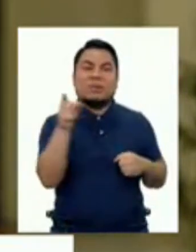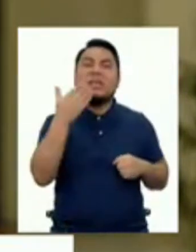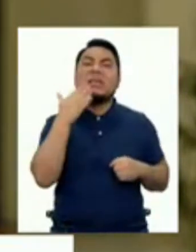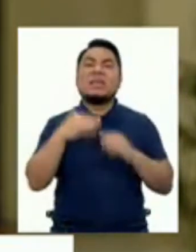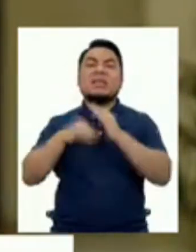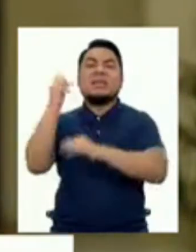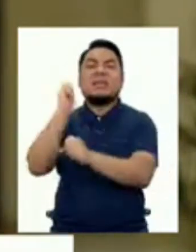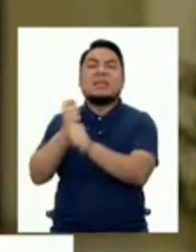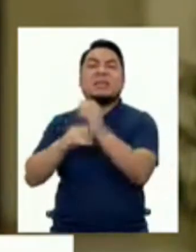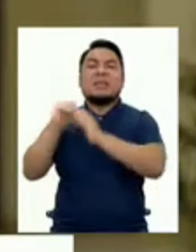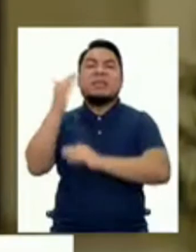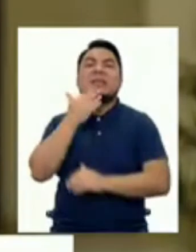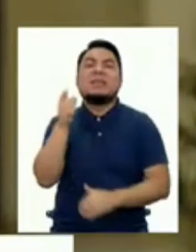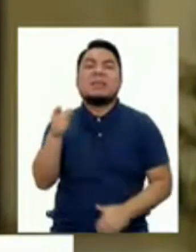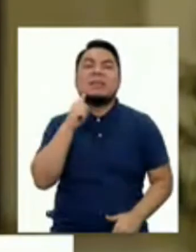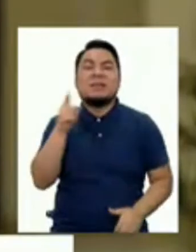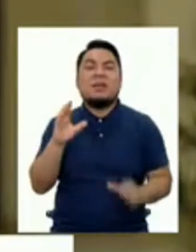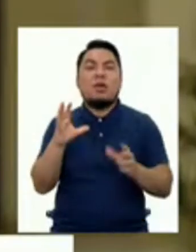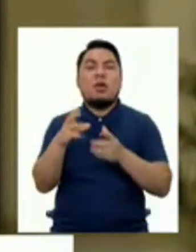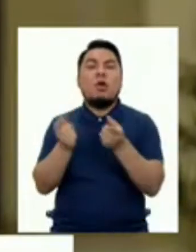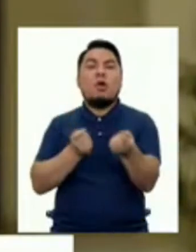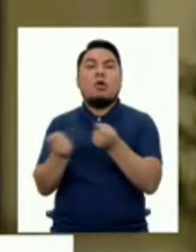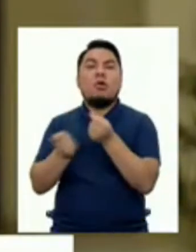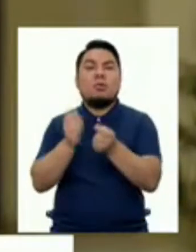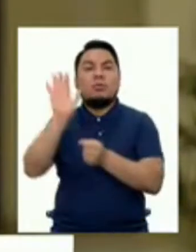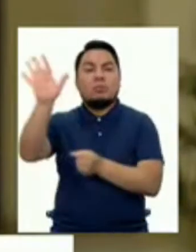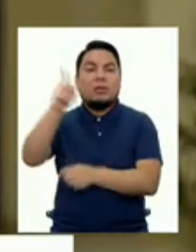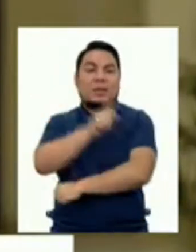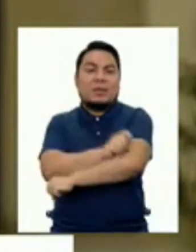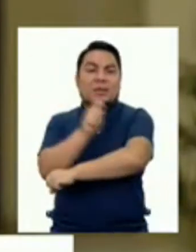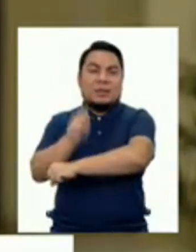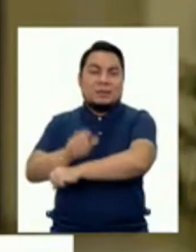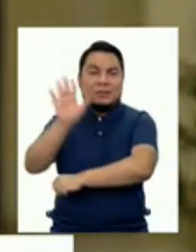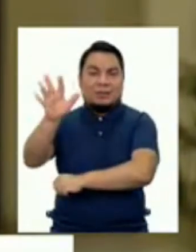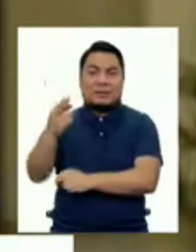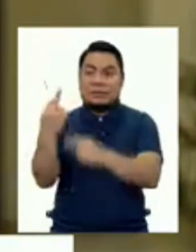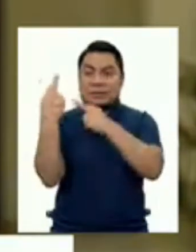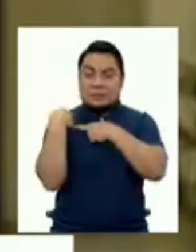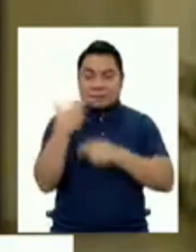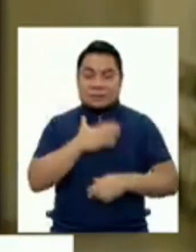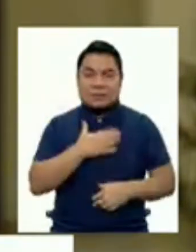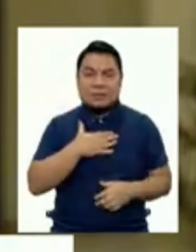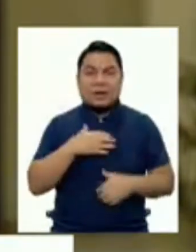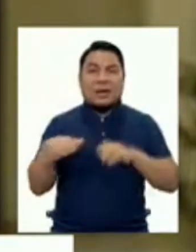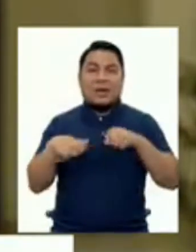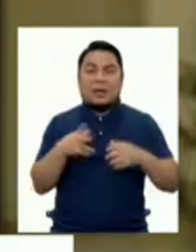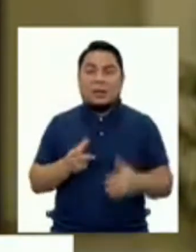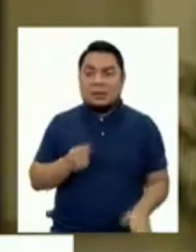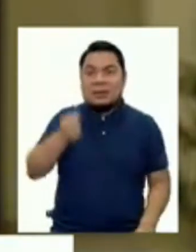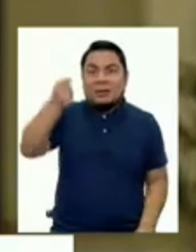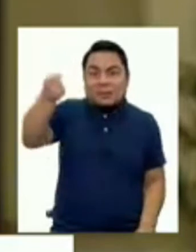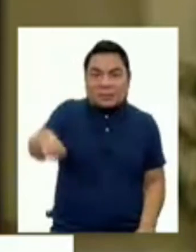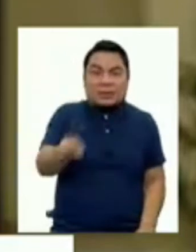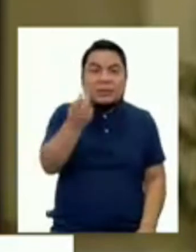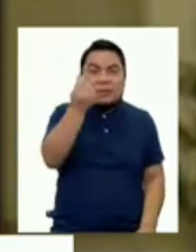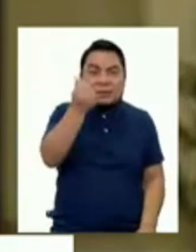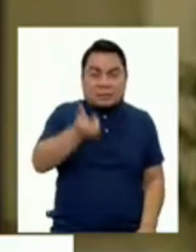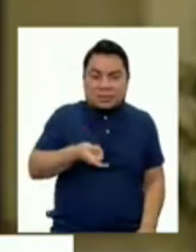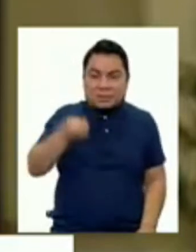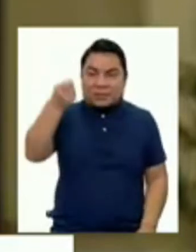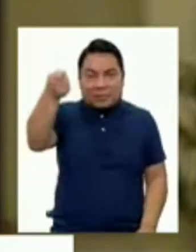construyéndolo, comunidad ejecutora, es el gobierno regional de Tacna. La responsabilidad nuestra es hacer la transferencia del dinero, que